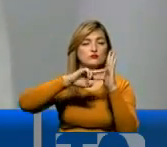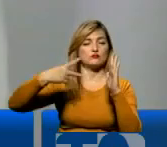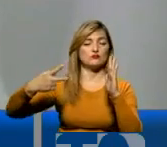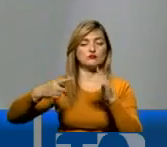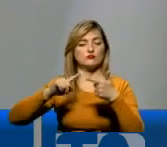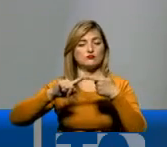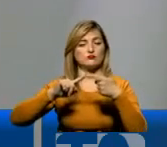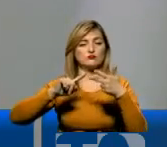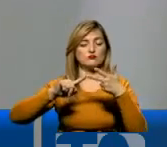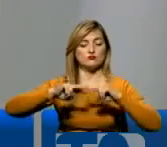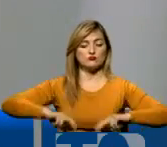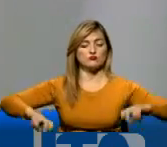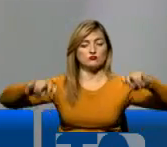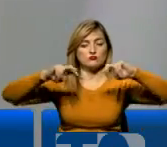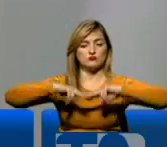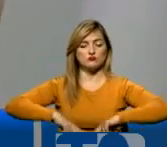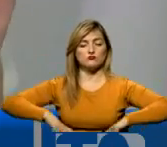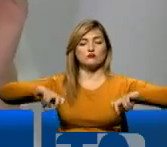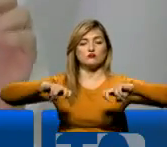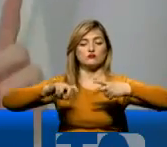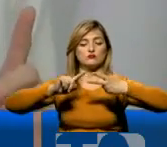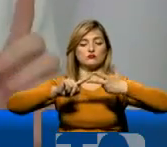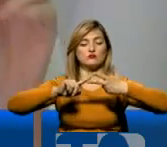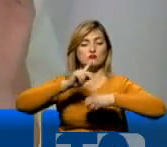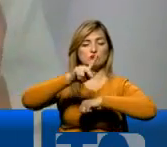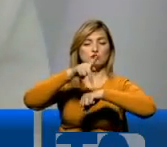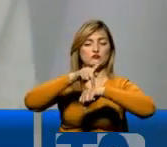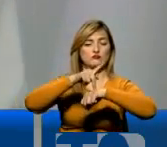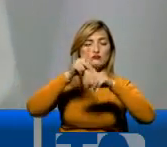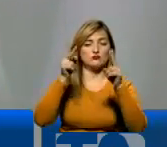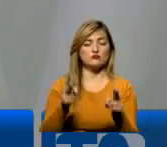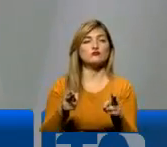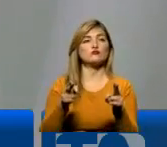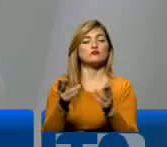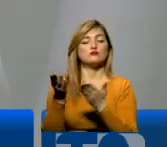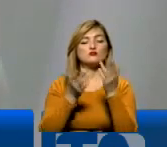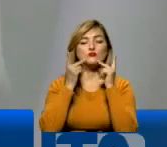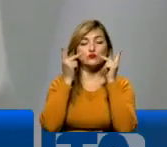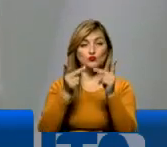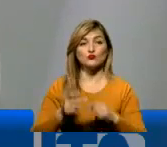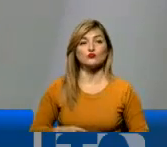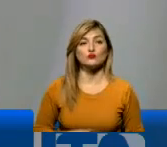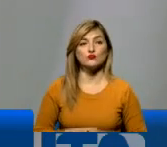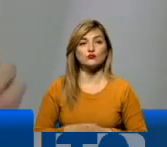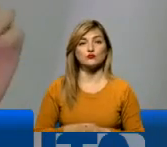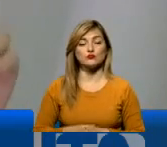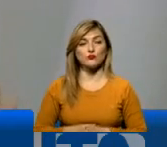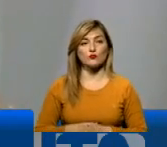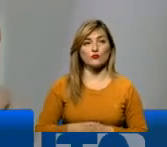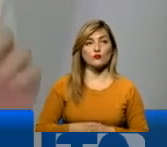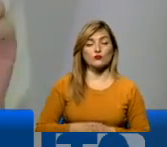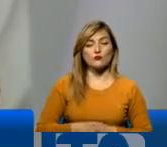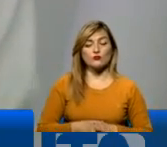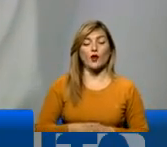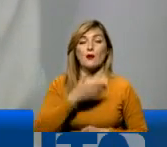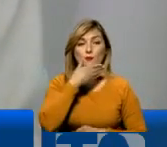tecnológico, investigación y que incluye profesionalización y humanización del servicio público. Solo así